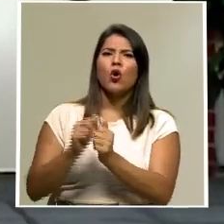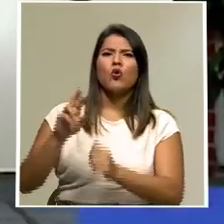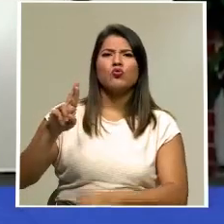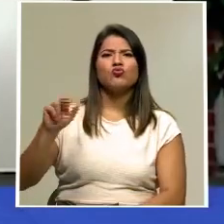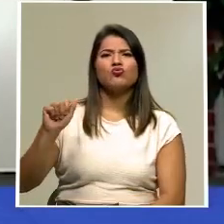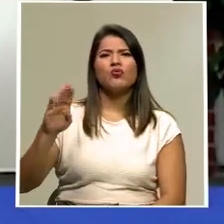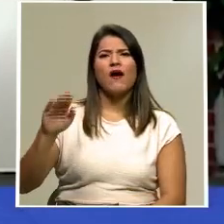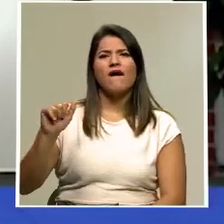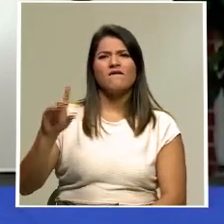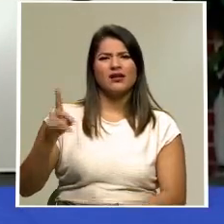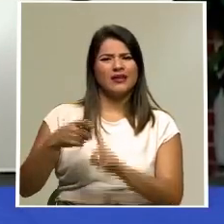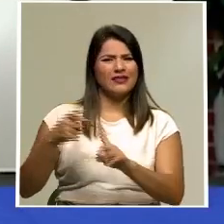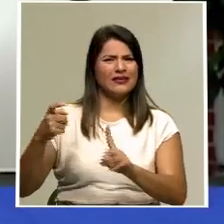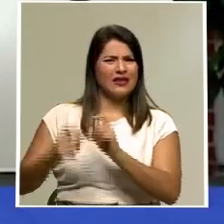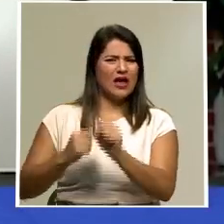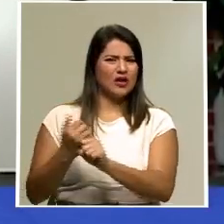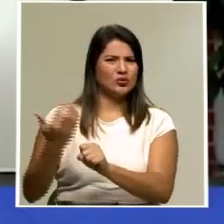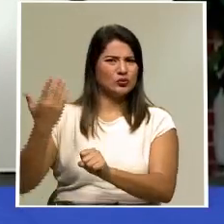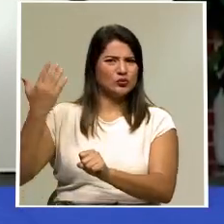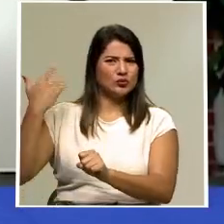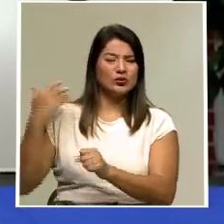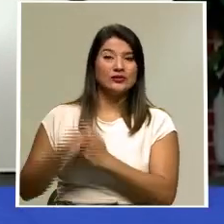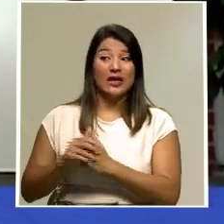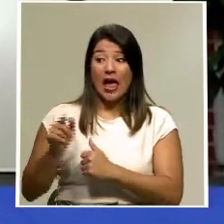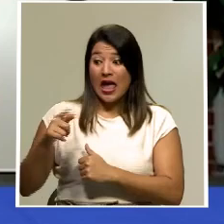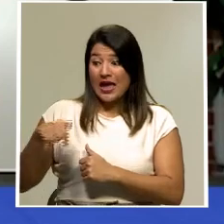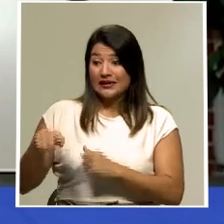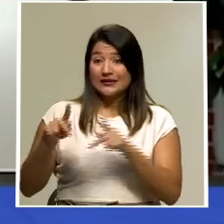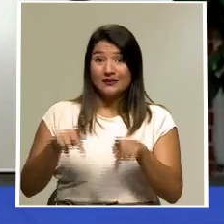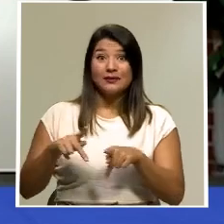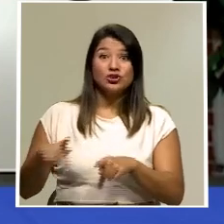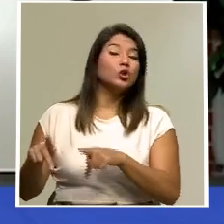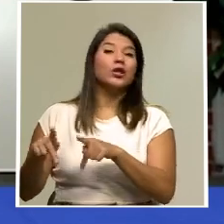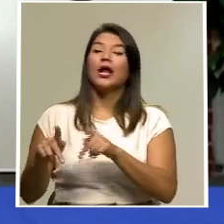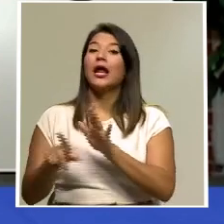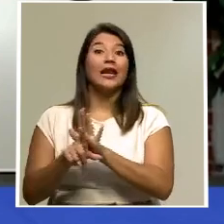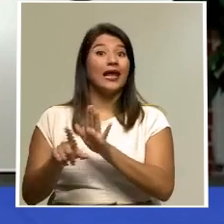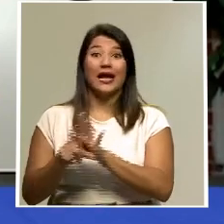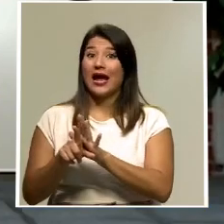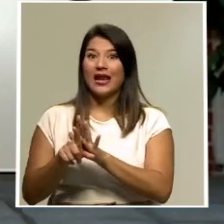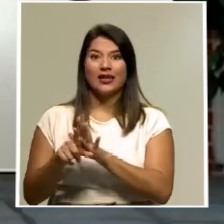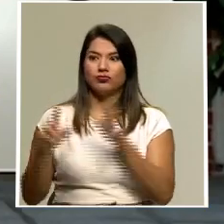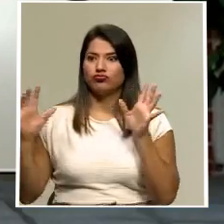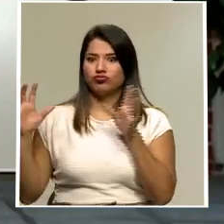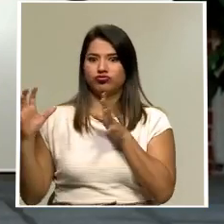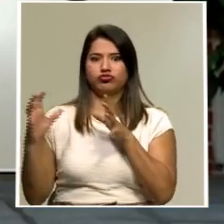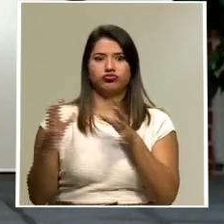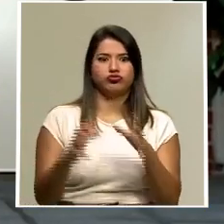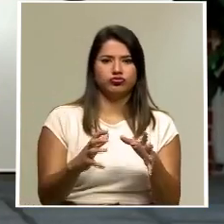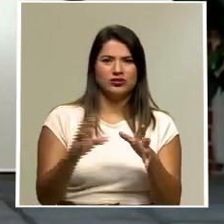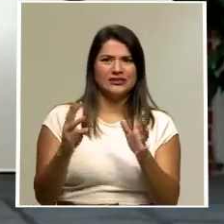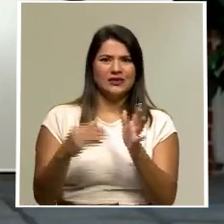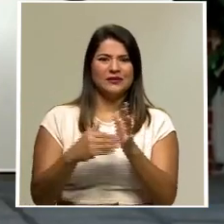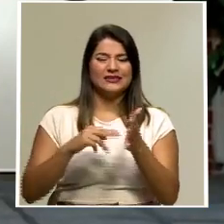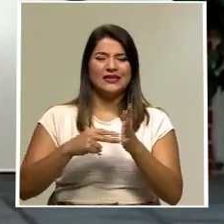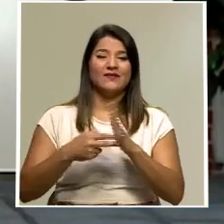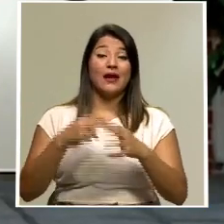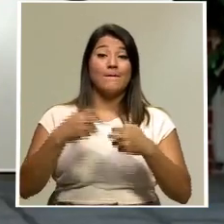llegada súbita de migrantes irregulares supone una grave crisis para España y también para